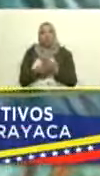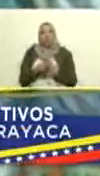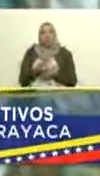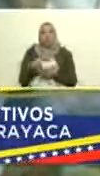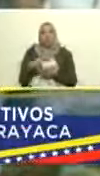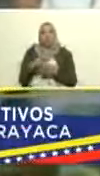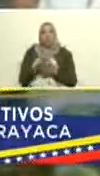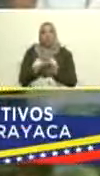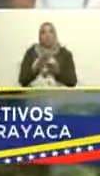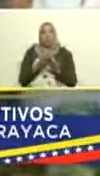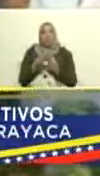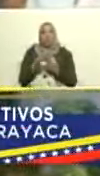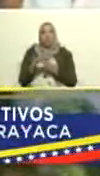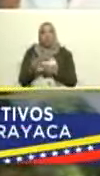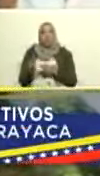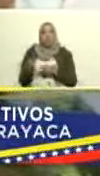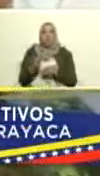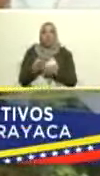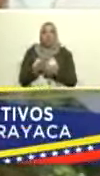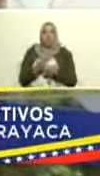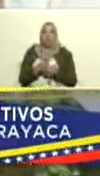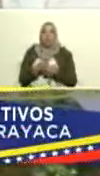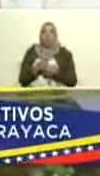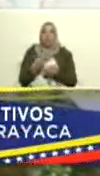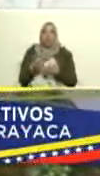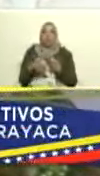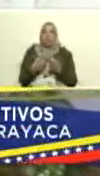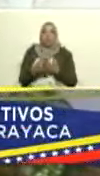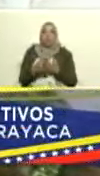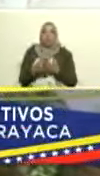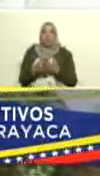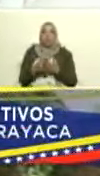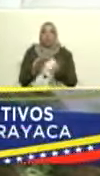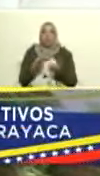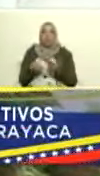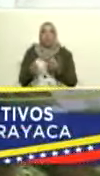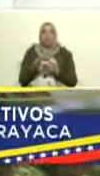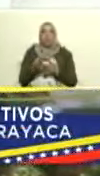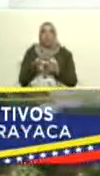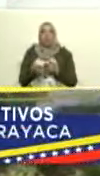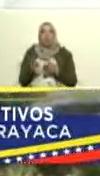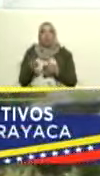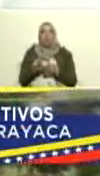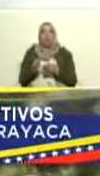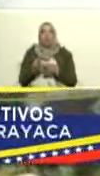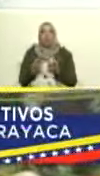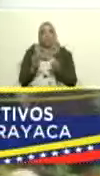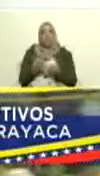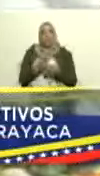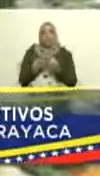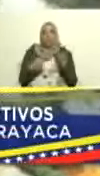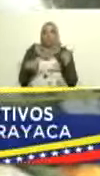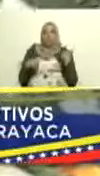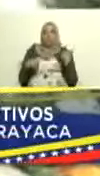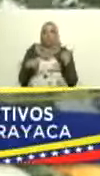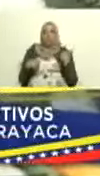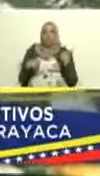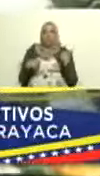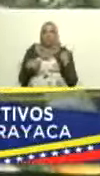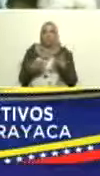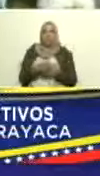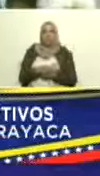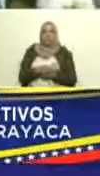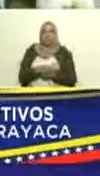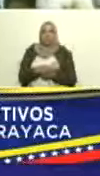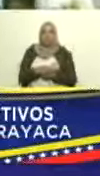madre comunera, Marta Berroterán, directora de comuna de aquí del estado. Adelante, presidente. Bueno, un aplauso